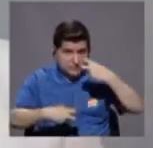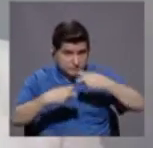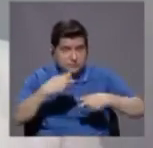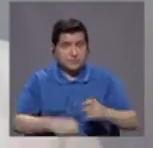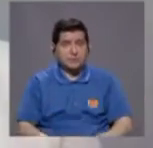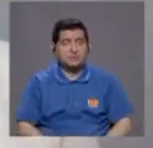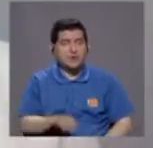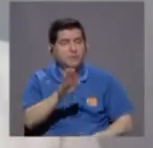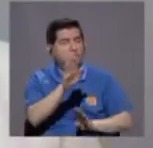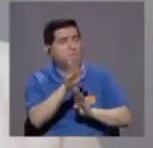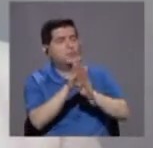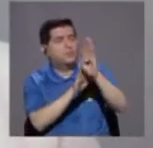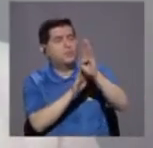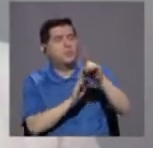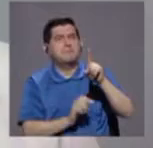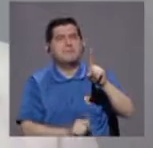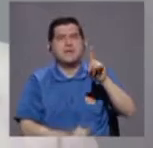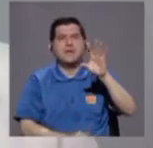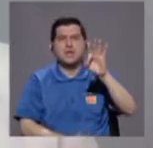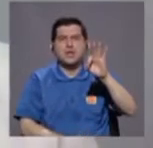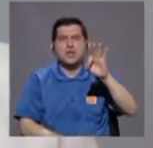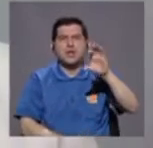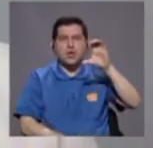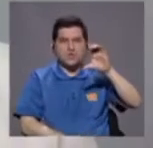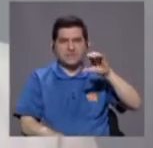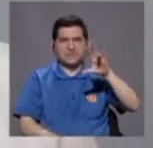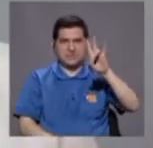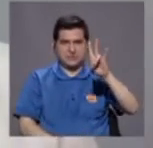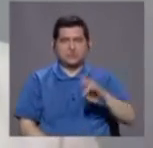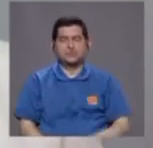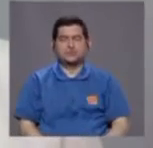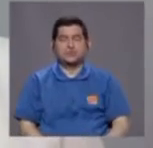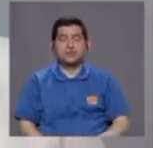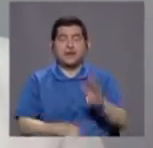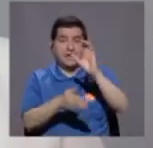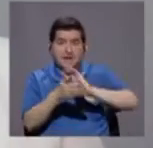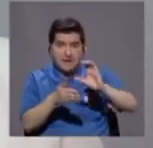se desarrolla hacia 1907 en el Liceo de Heredia,